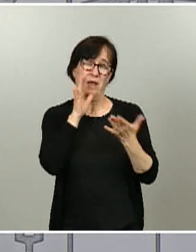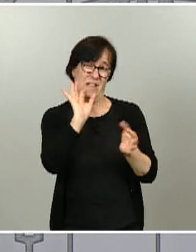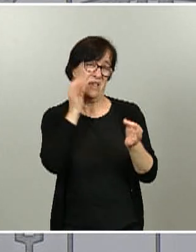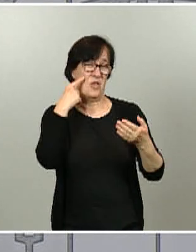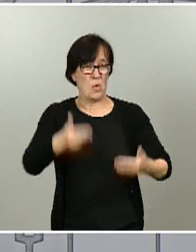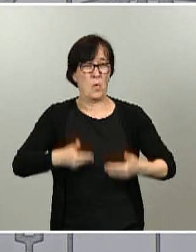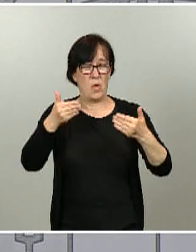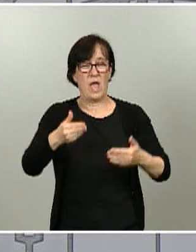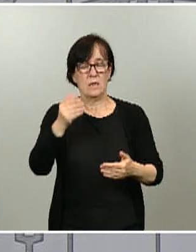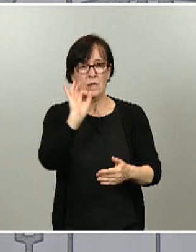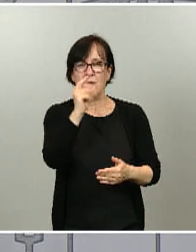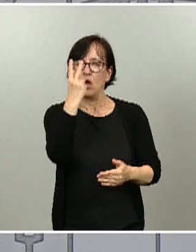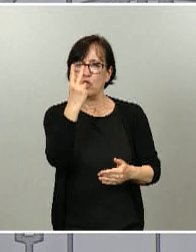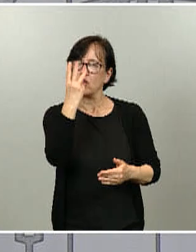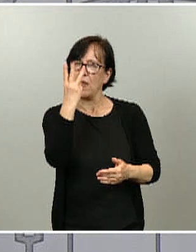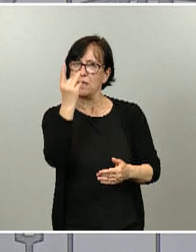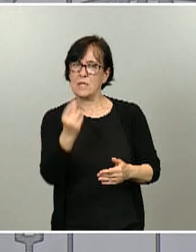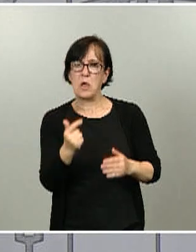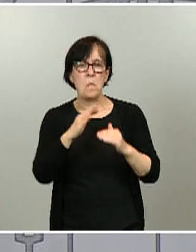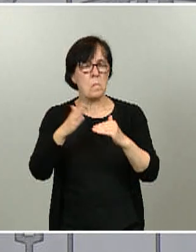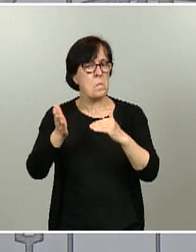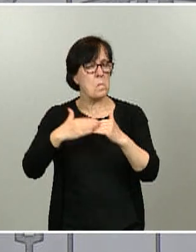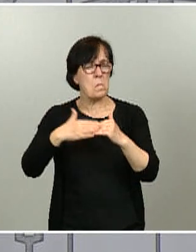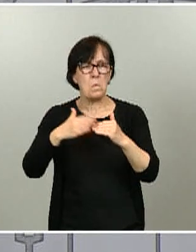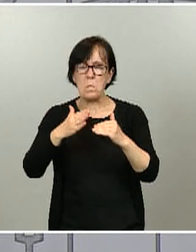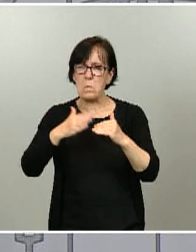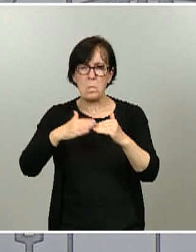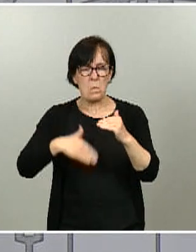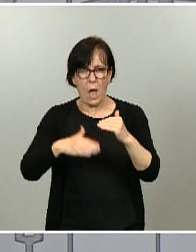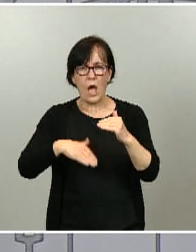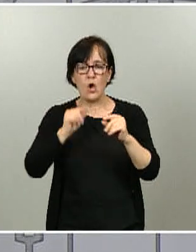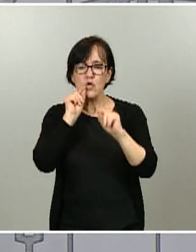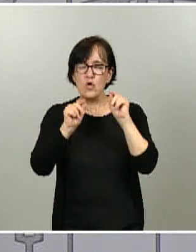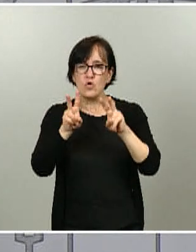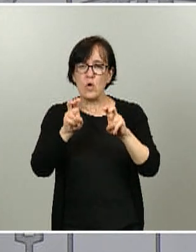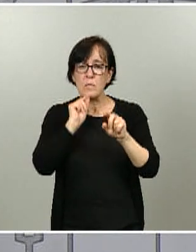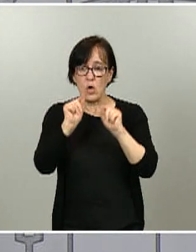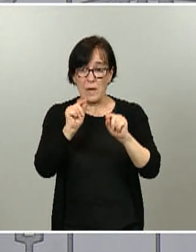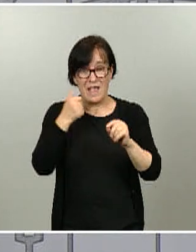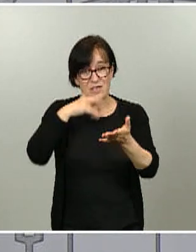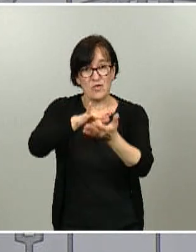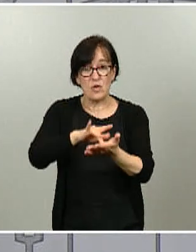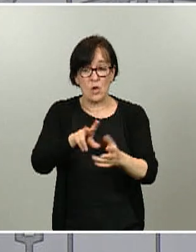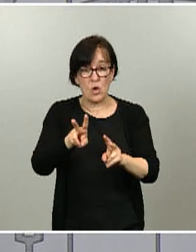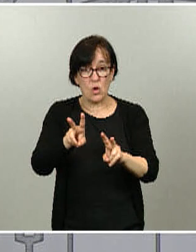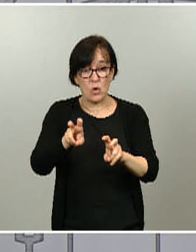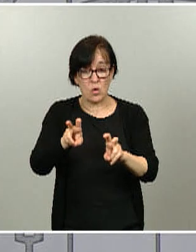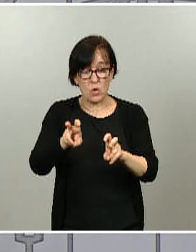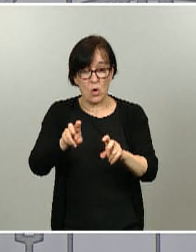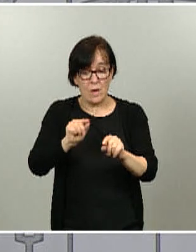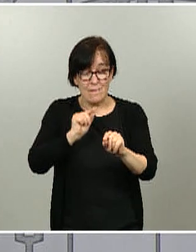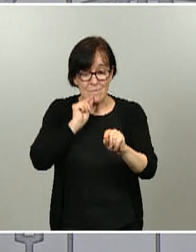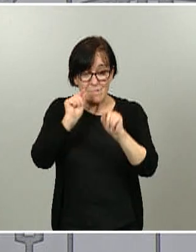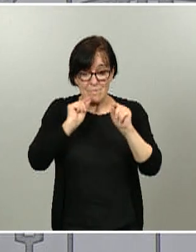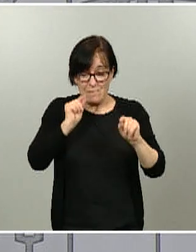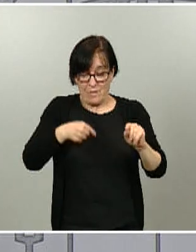días un número muy bajo de nuevos contagios para ese día, pero como vemos, los nuevos infectados o los nuevos